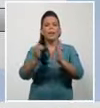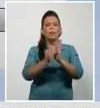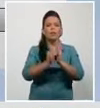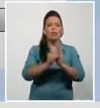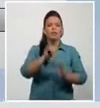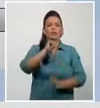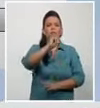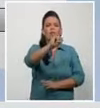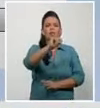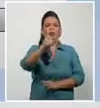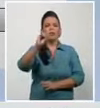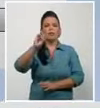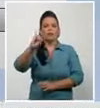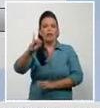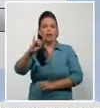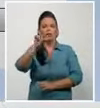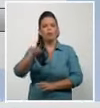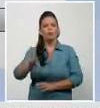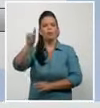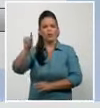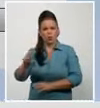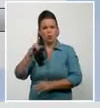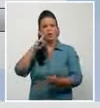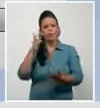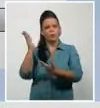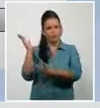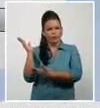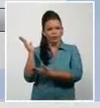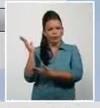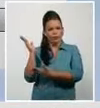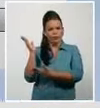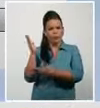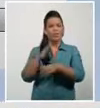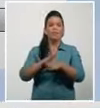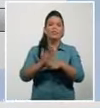930.606 personas, como aparece aquí, que es el